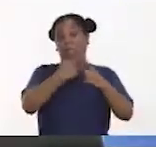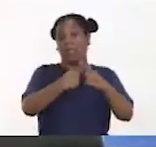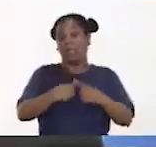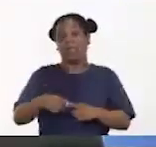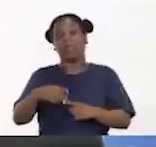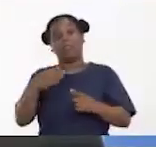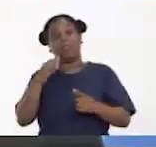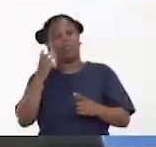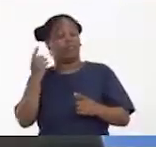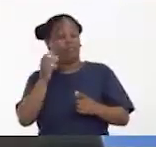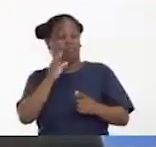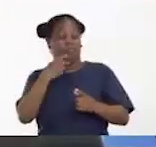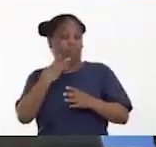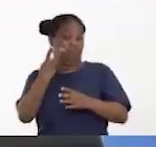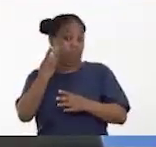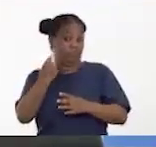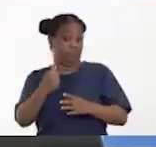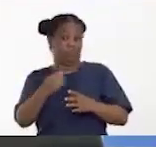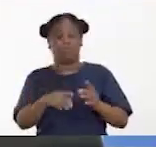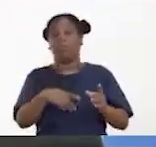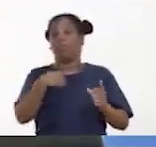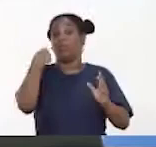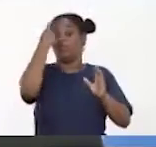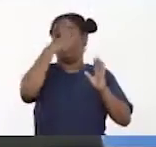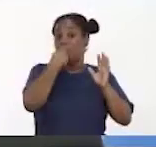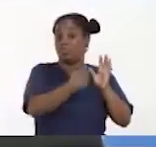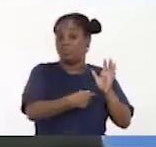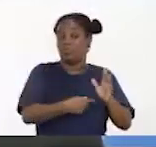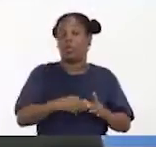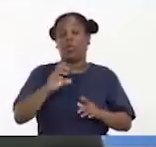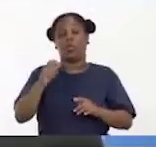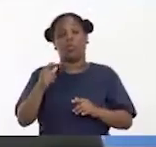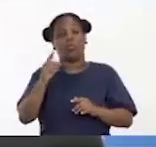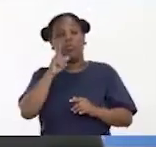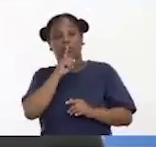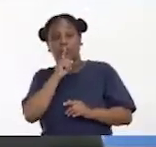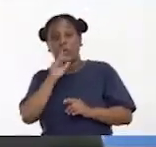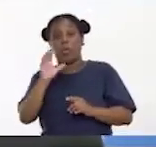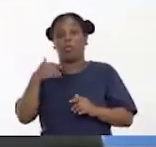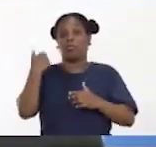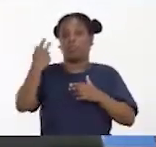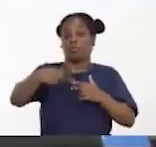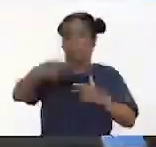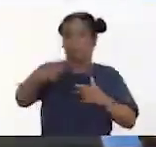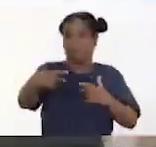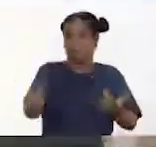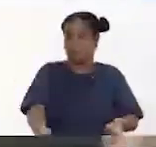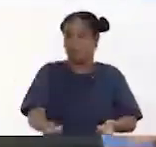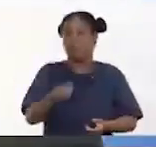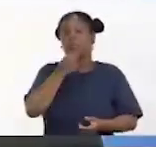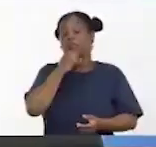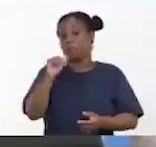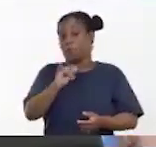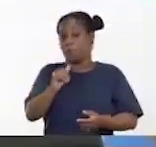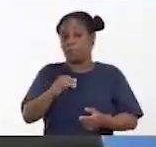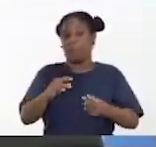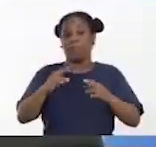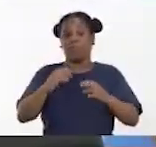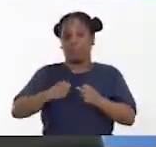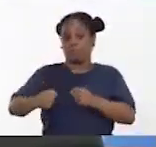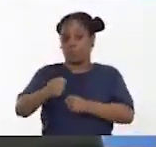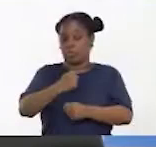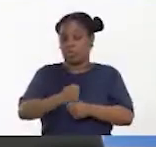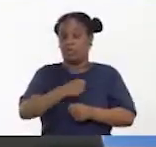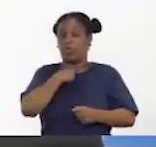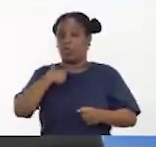tipos de variables, la variable cualitativa, la variable cuantitativa, cuándo es discreta, cuándo es continua, que también se pueden